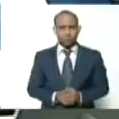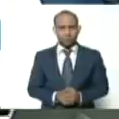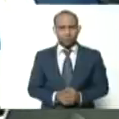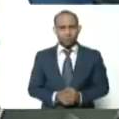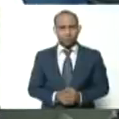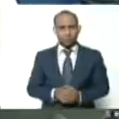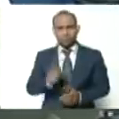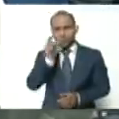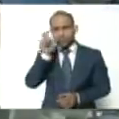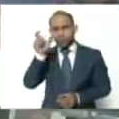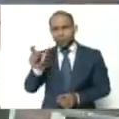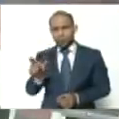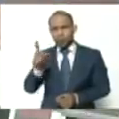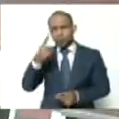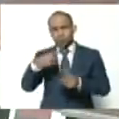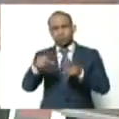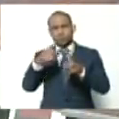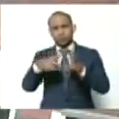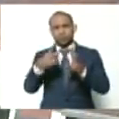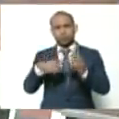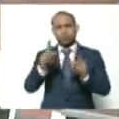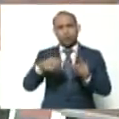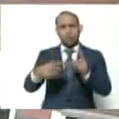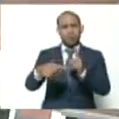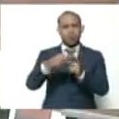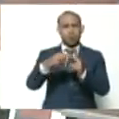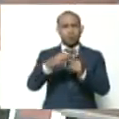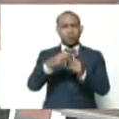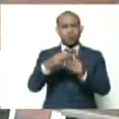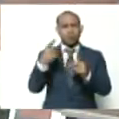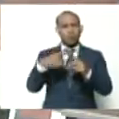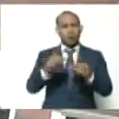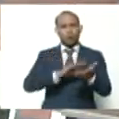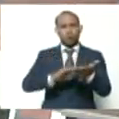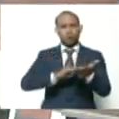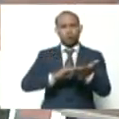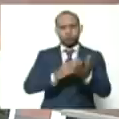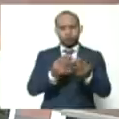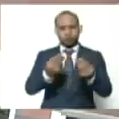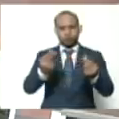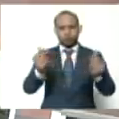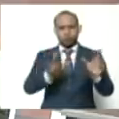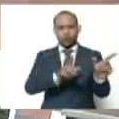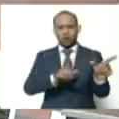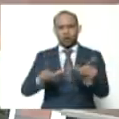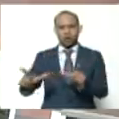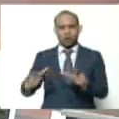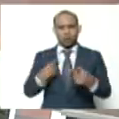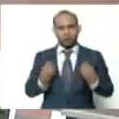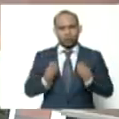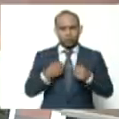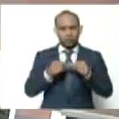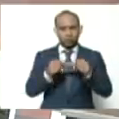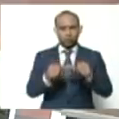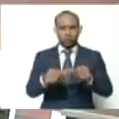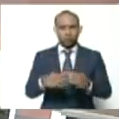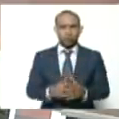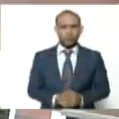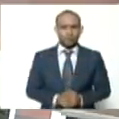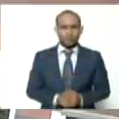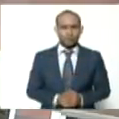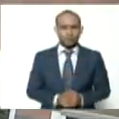pasó el coronavirus, Trompis pasó el coronavirus, el ministro de Salud tuvo coronavirus también, Carolis tuvo